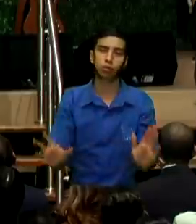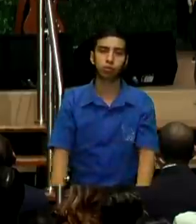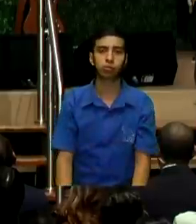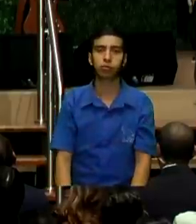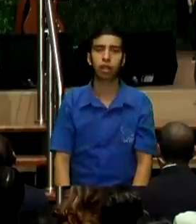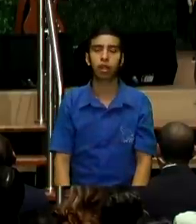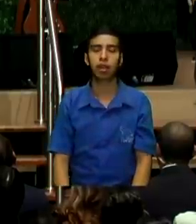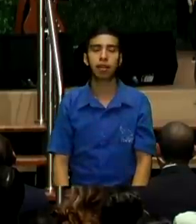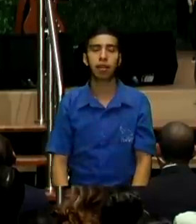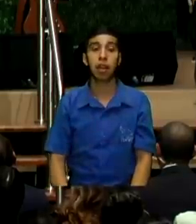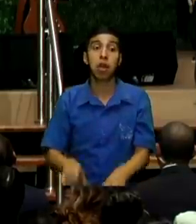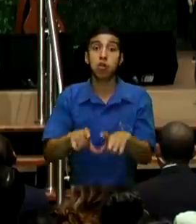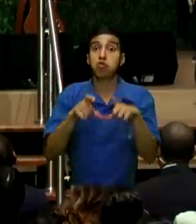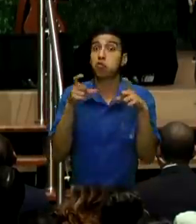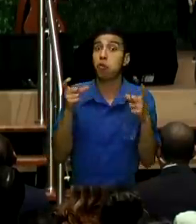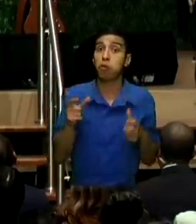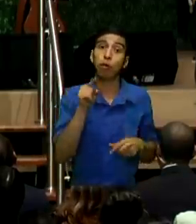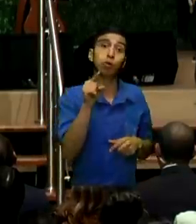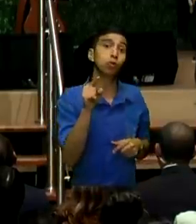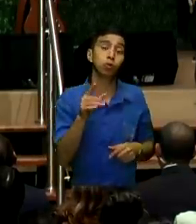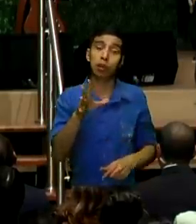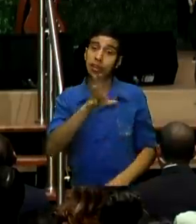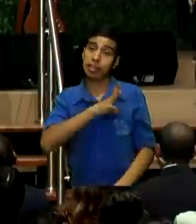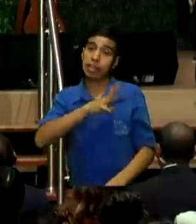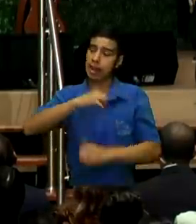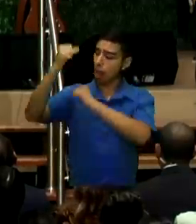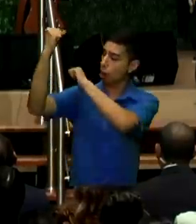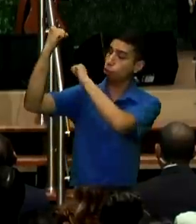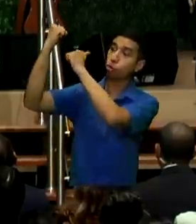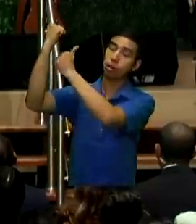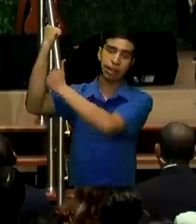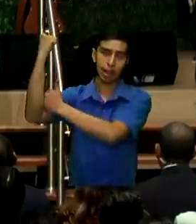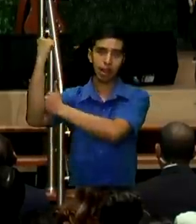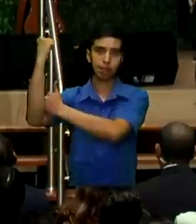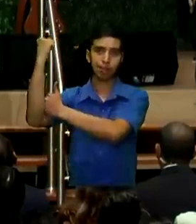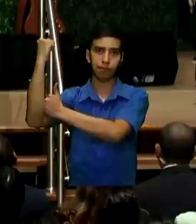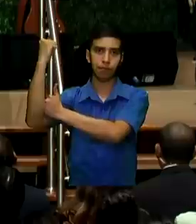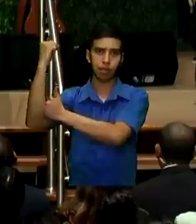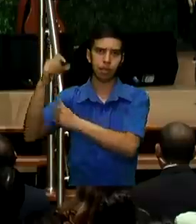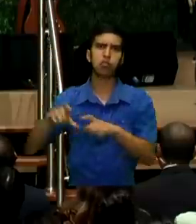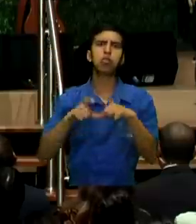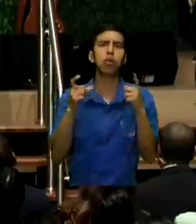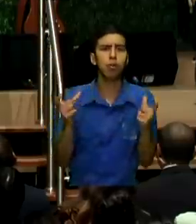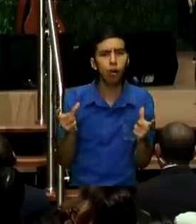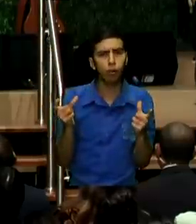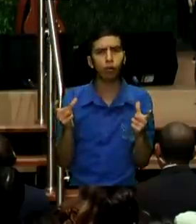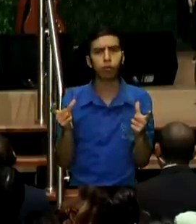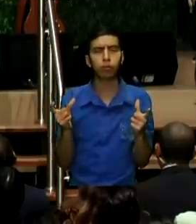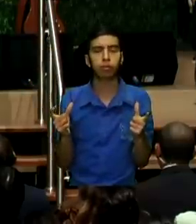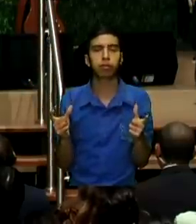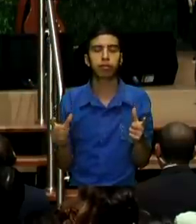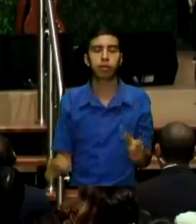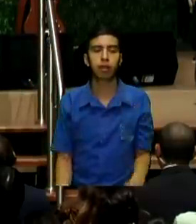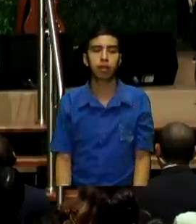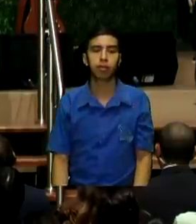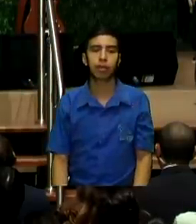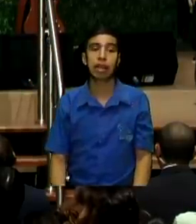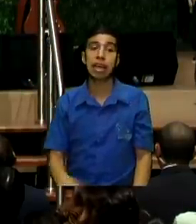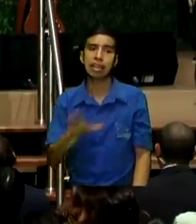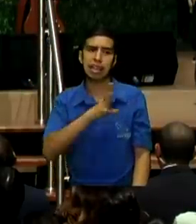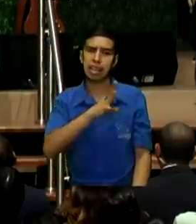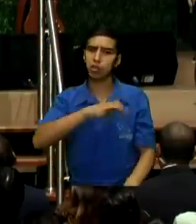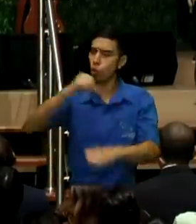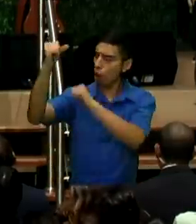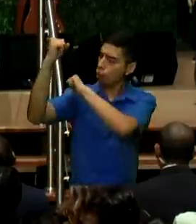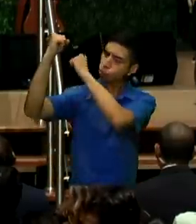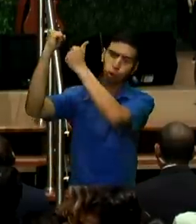Sí, entonces, ¿cómo lo vas a dominar? ¿Cómo lo vas a dominar? Pues resistiendo, si